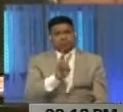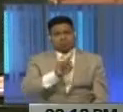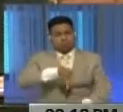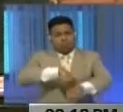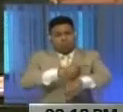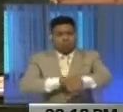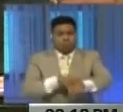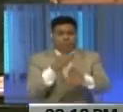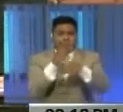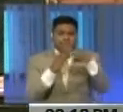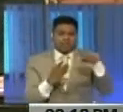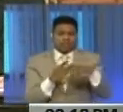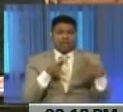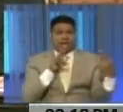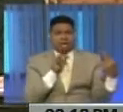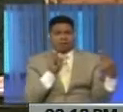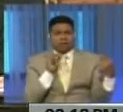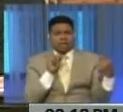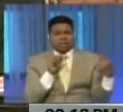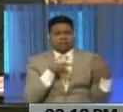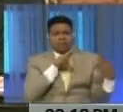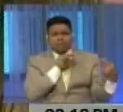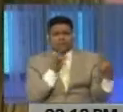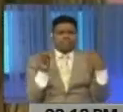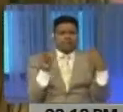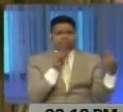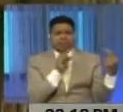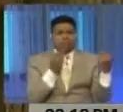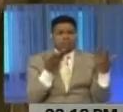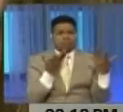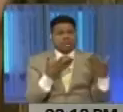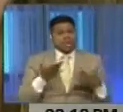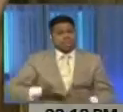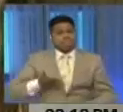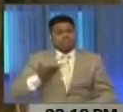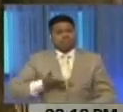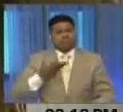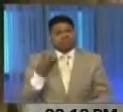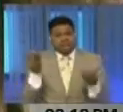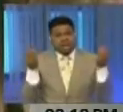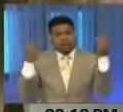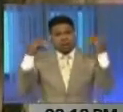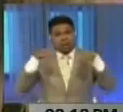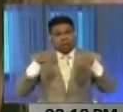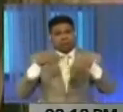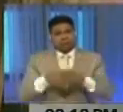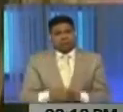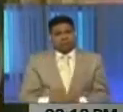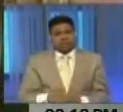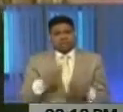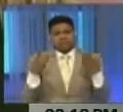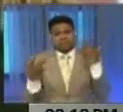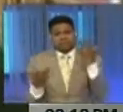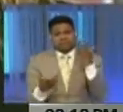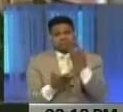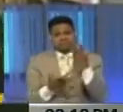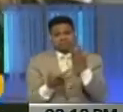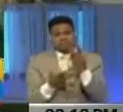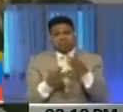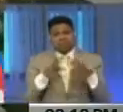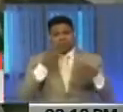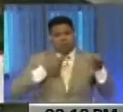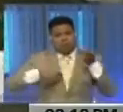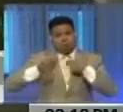2 horas y media. Con el presidente Erdogan. Importantes acuerdos tecnológicos,